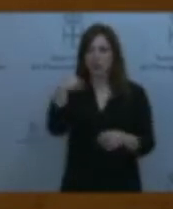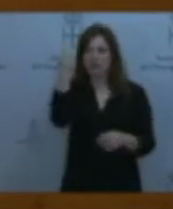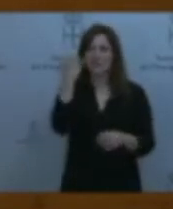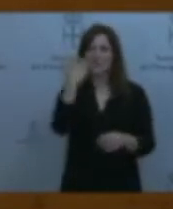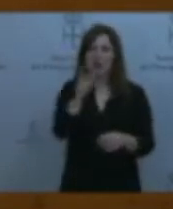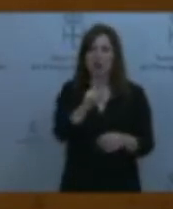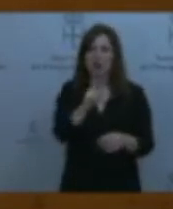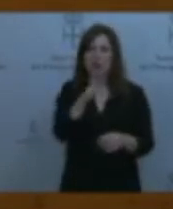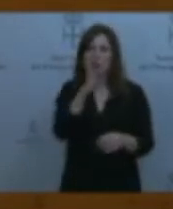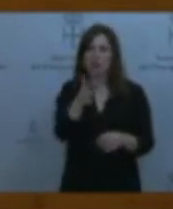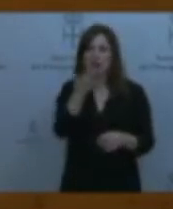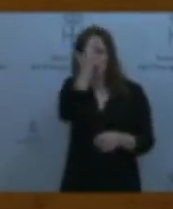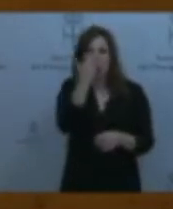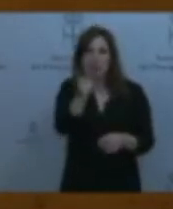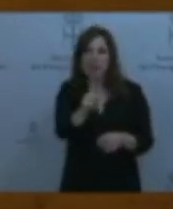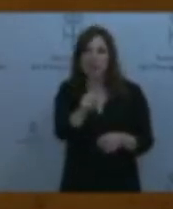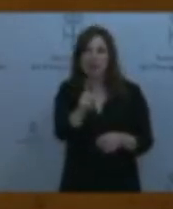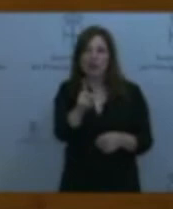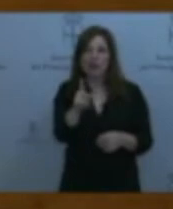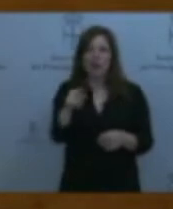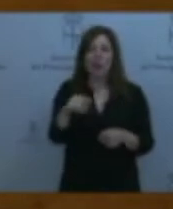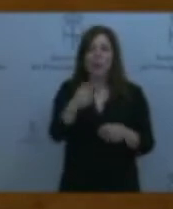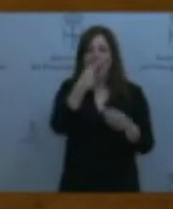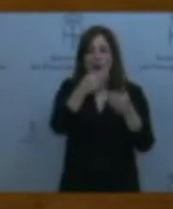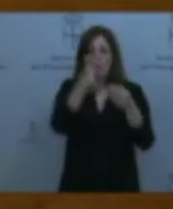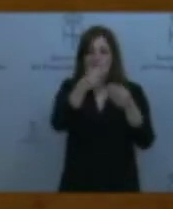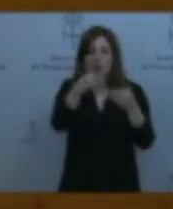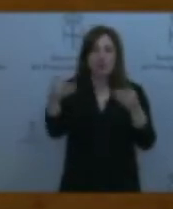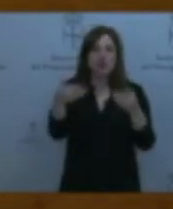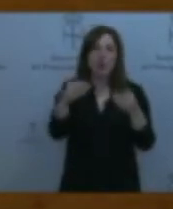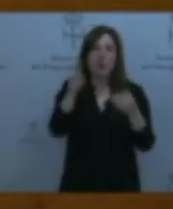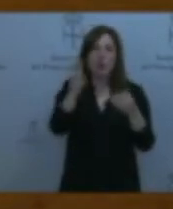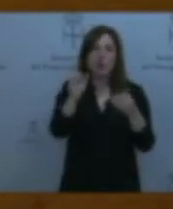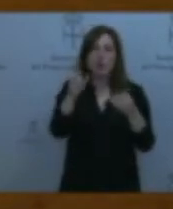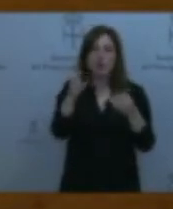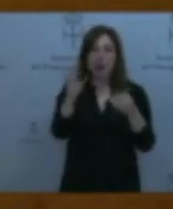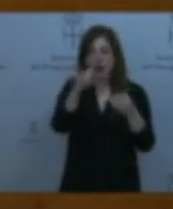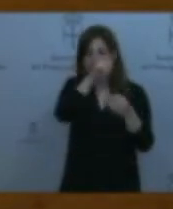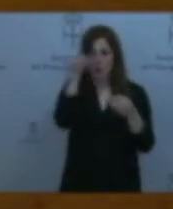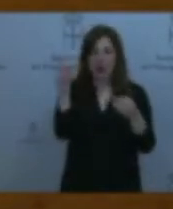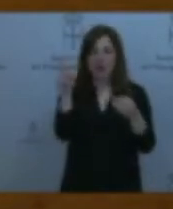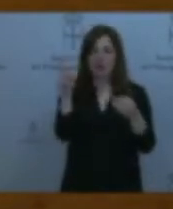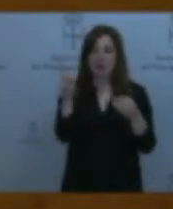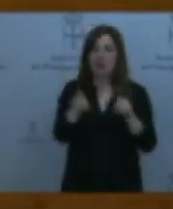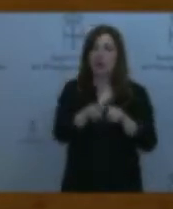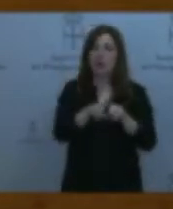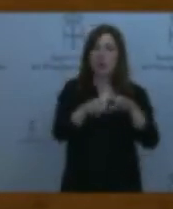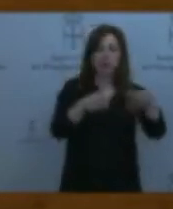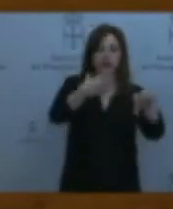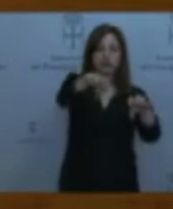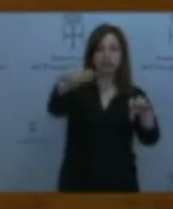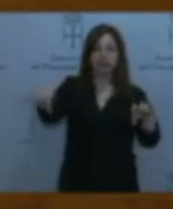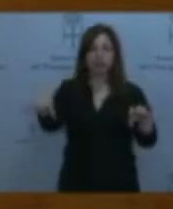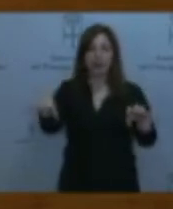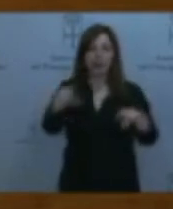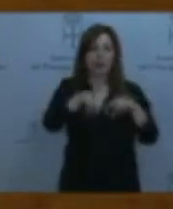¿no? Yo no me imagino que el Prado dividiese los Goya y los Velázquez de los cuadros que tuviese a partir de 1999 o